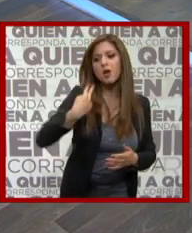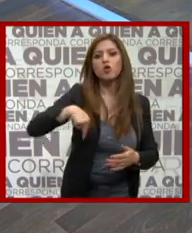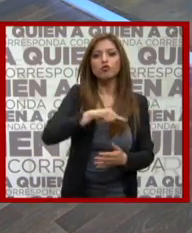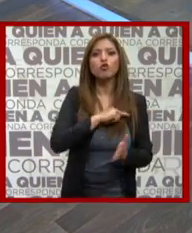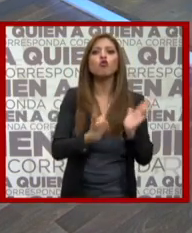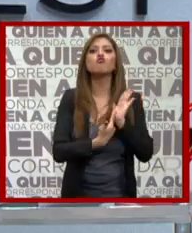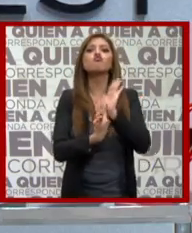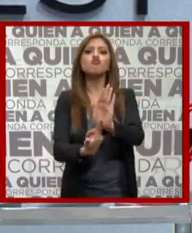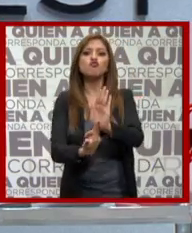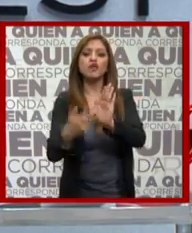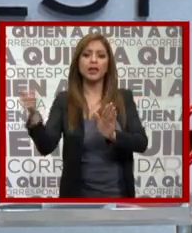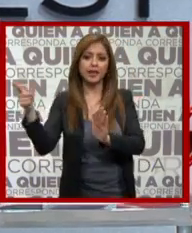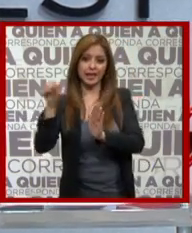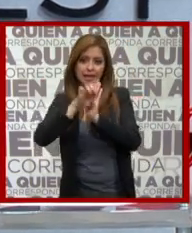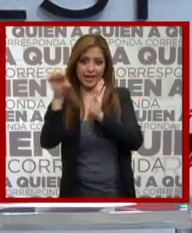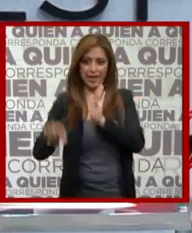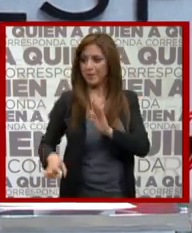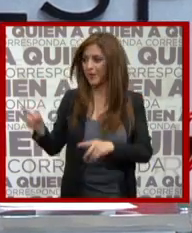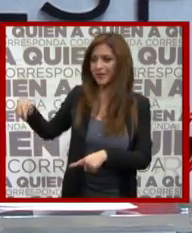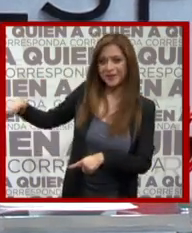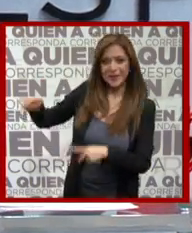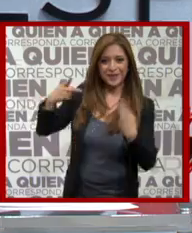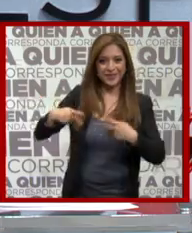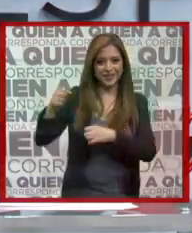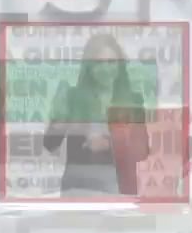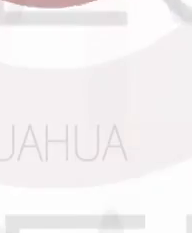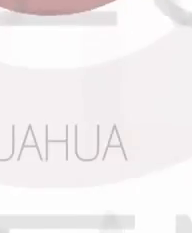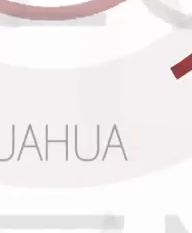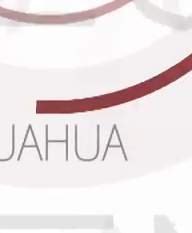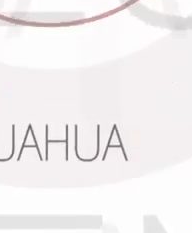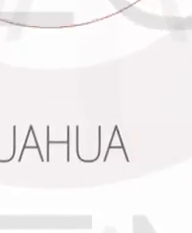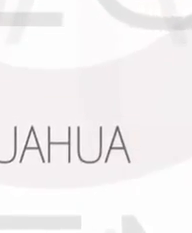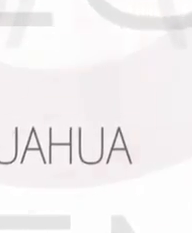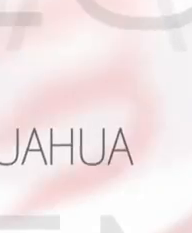con Jumil, Chomchón y Covita. Aquí nos vemos. Regístrese.